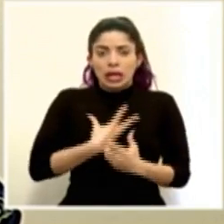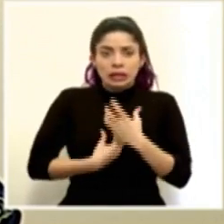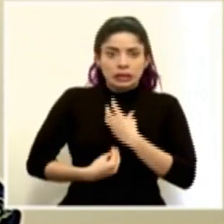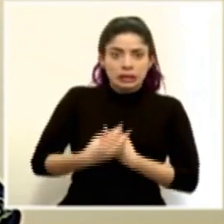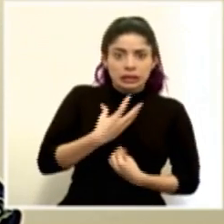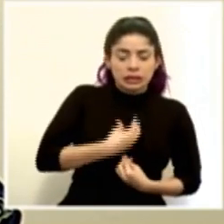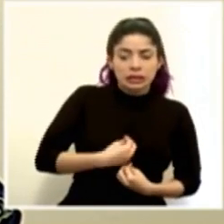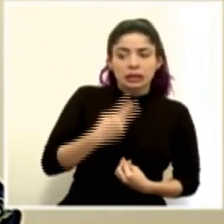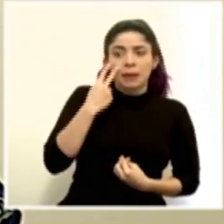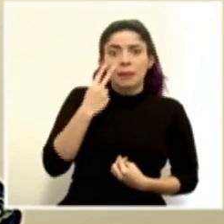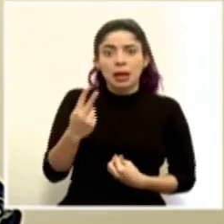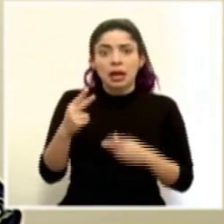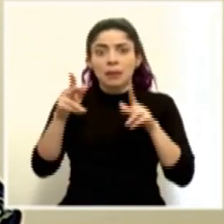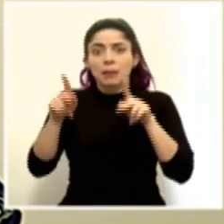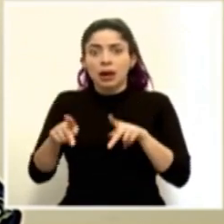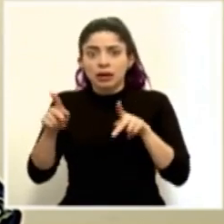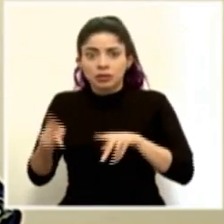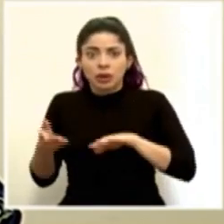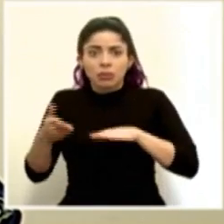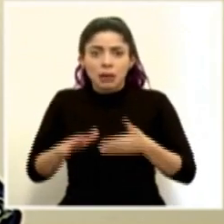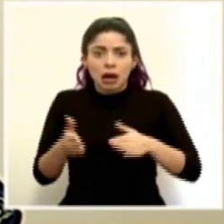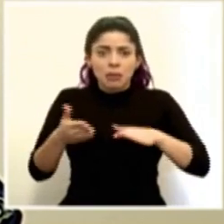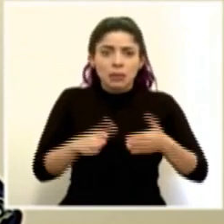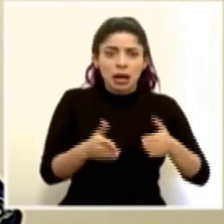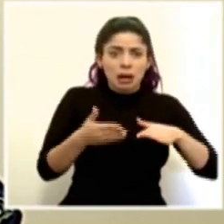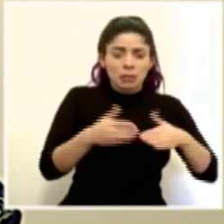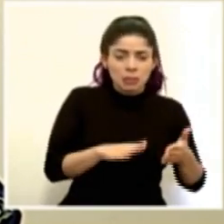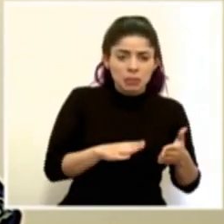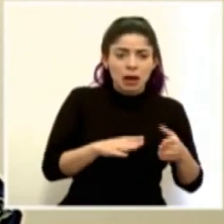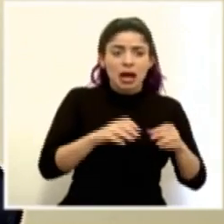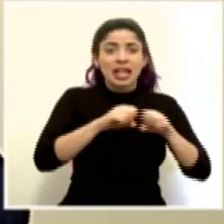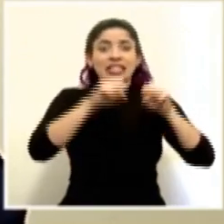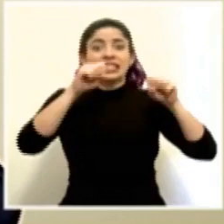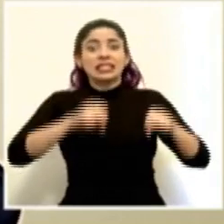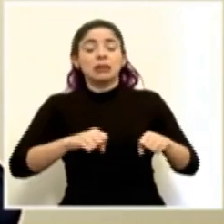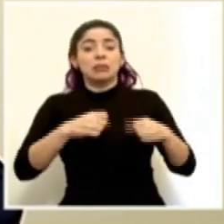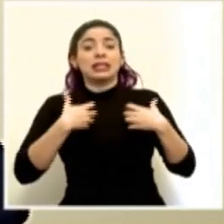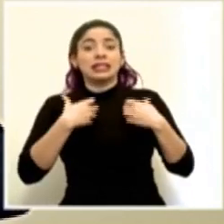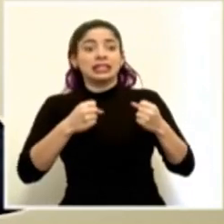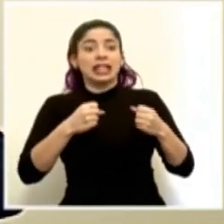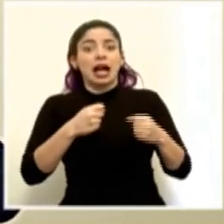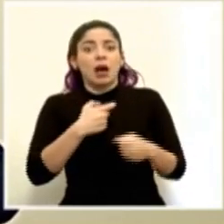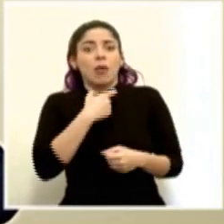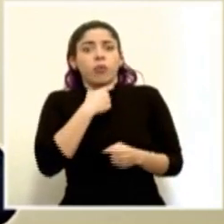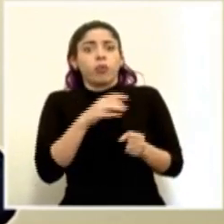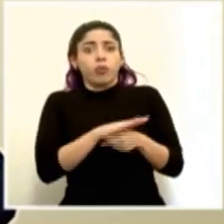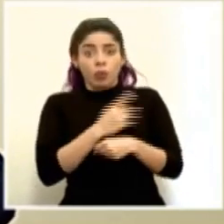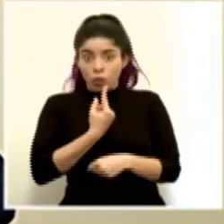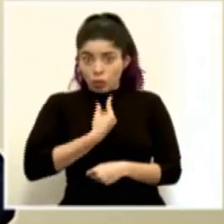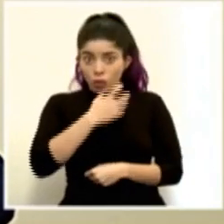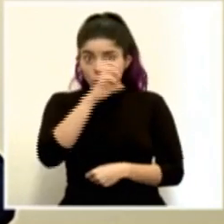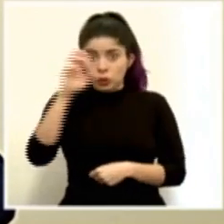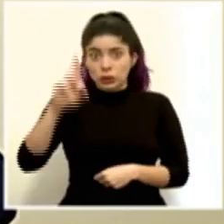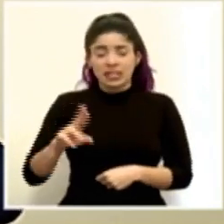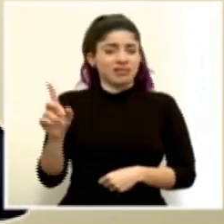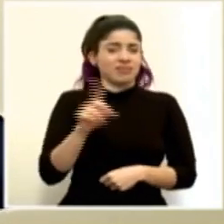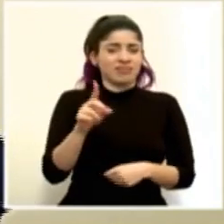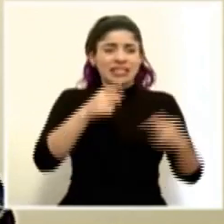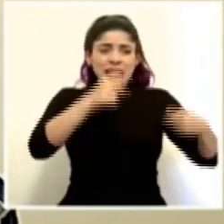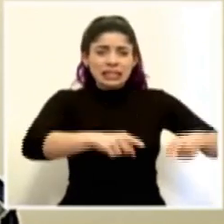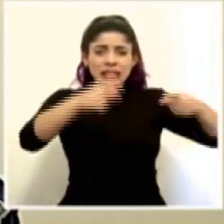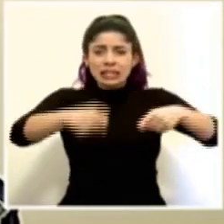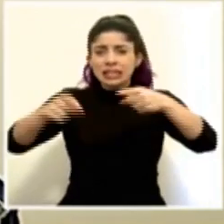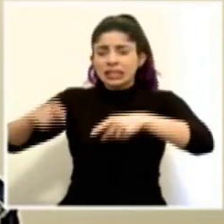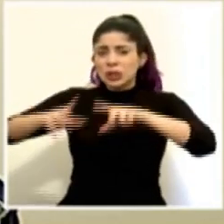de ver personas falleciendo, sistemas de salud saturados. No es solo Costa Rica, eso está ocurriendo en todo el